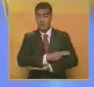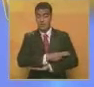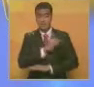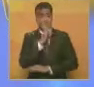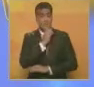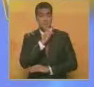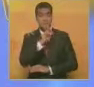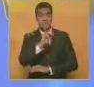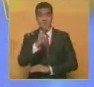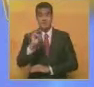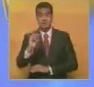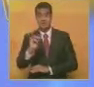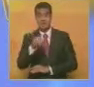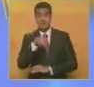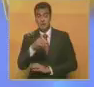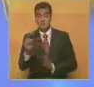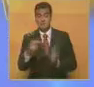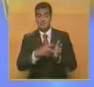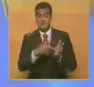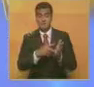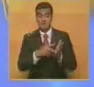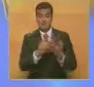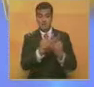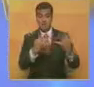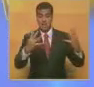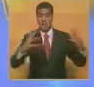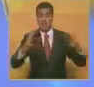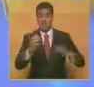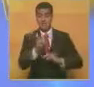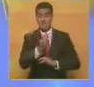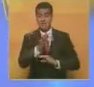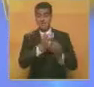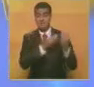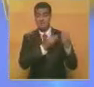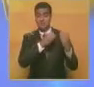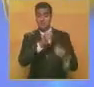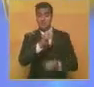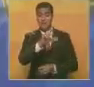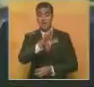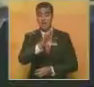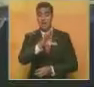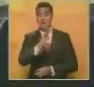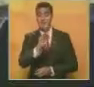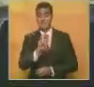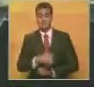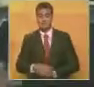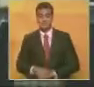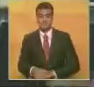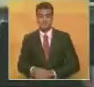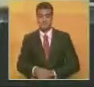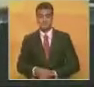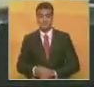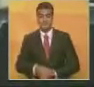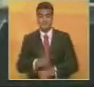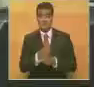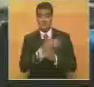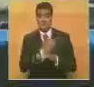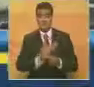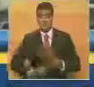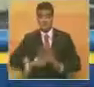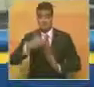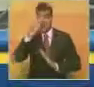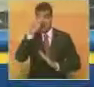llegó este viernes a nuestro país para participar en la 11ª cumbre de jefes de Estado del ALBA. Luego de que la Guardia de Honor Presidencial rindiera los